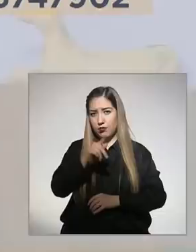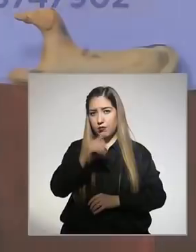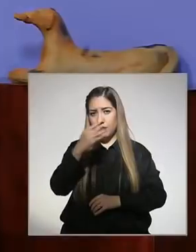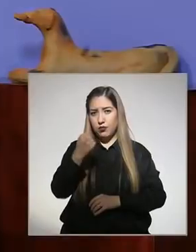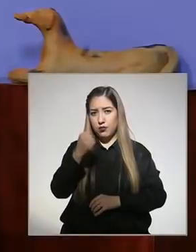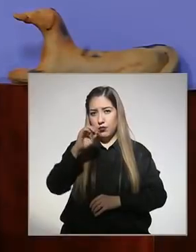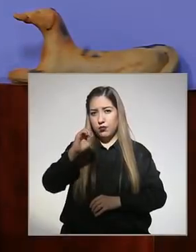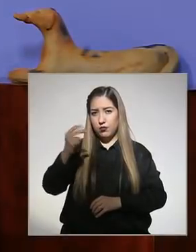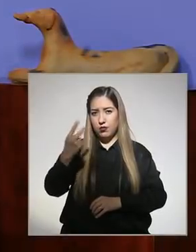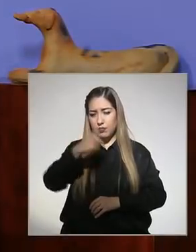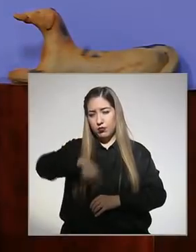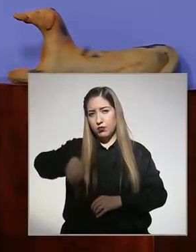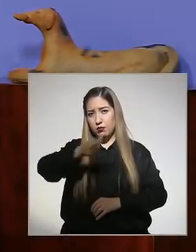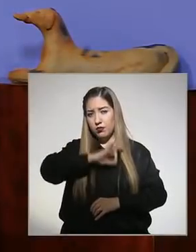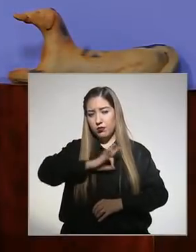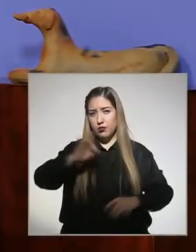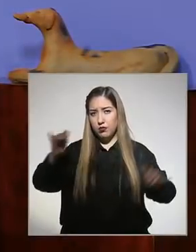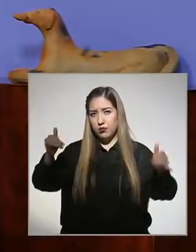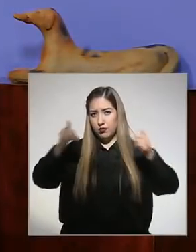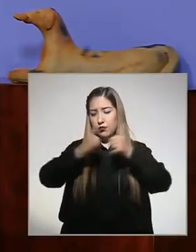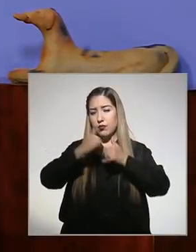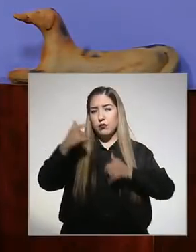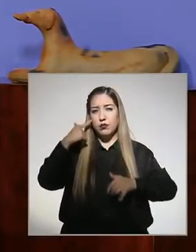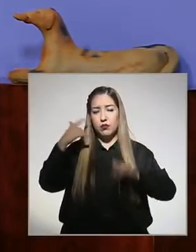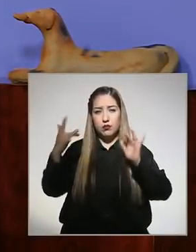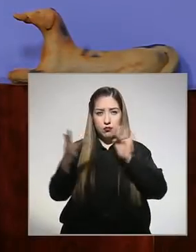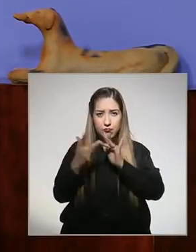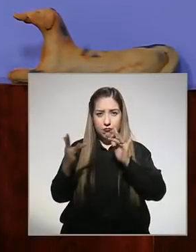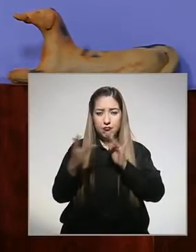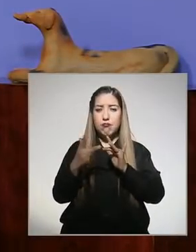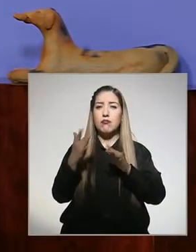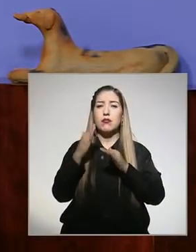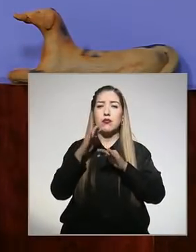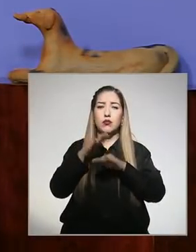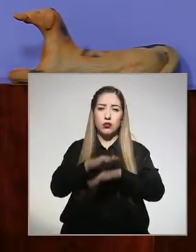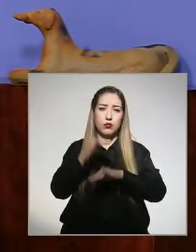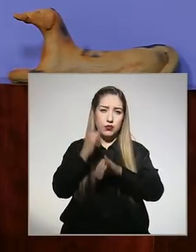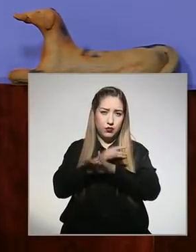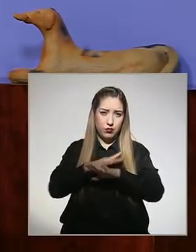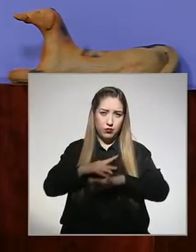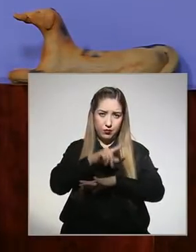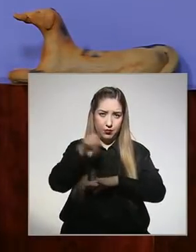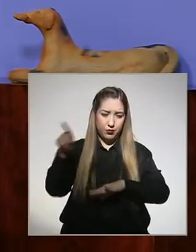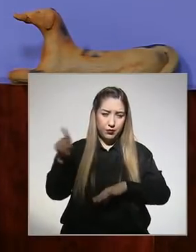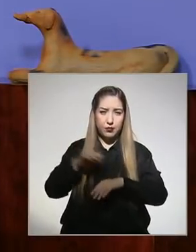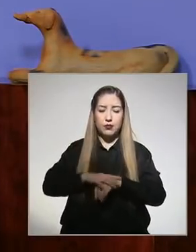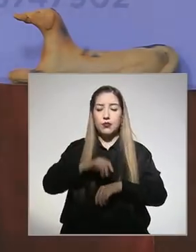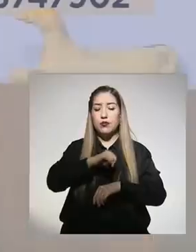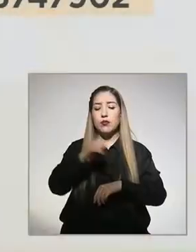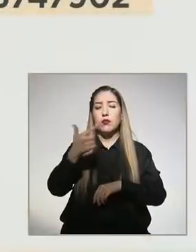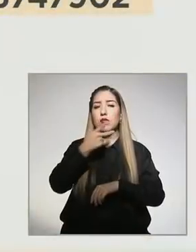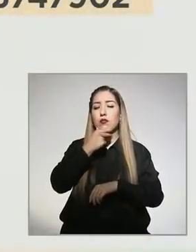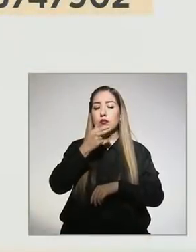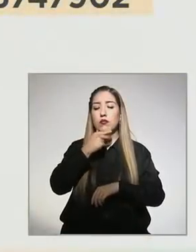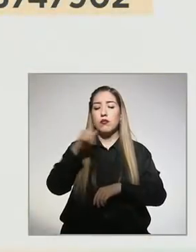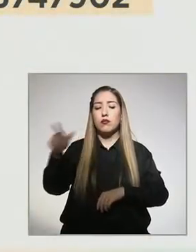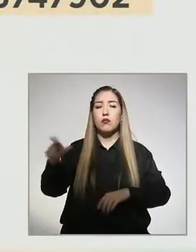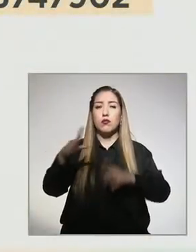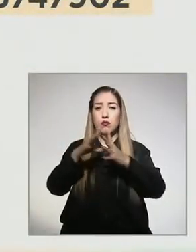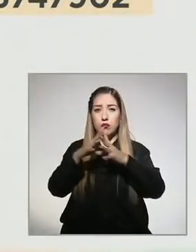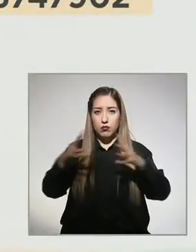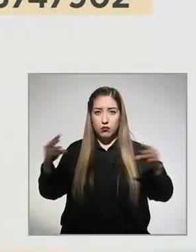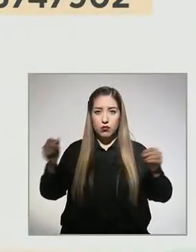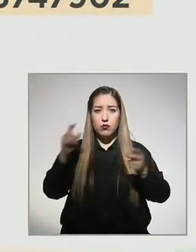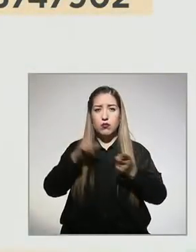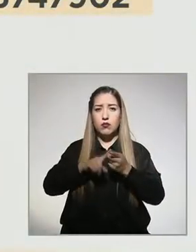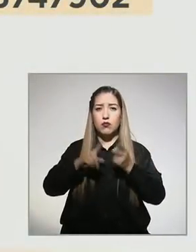5556-747902 pueden comunicarse para brindar información de su paradero. Sigo con Gerardo Martínez Reyes. Él fue visto por última vez en